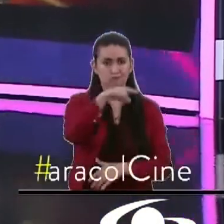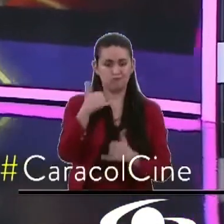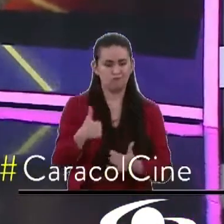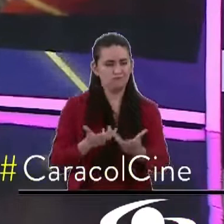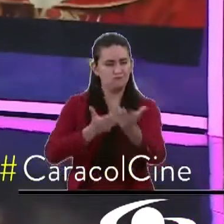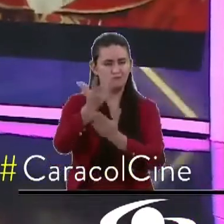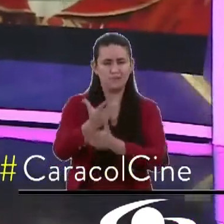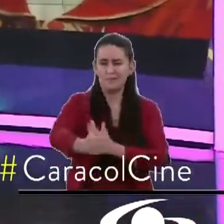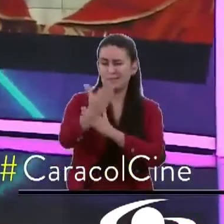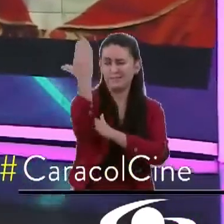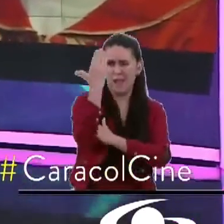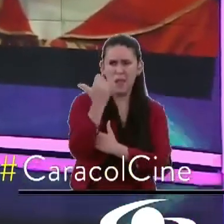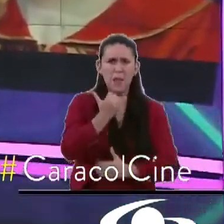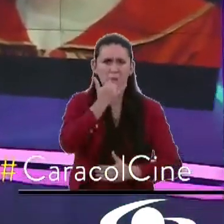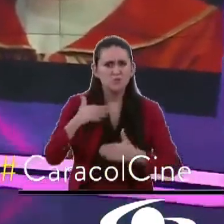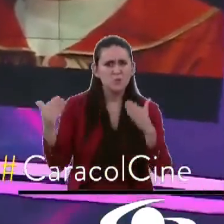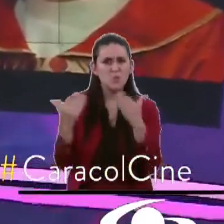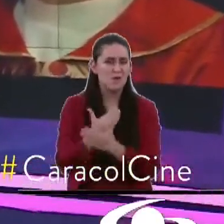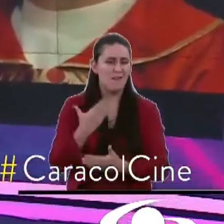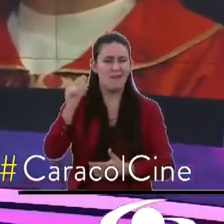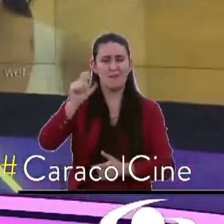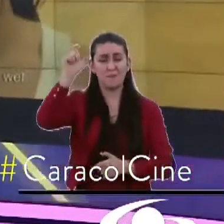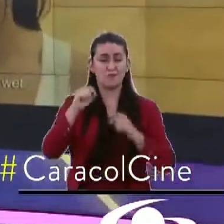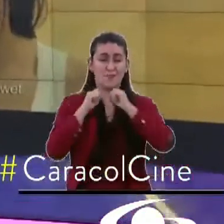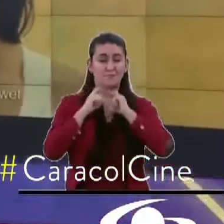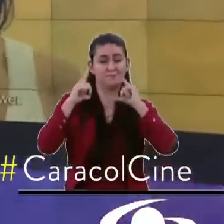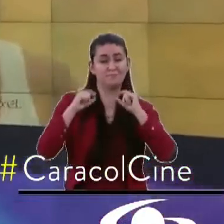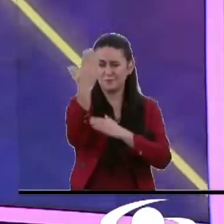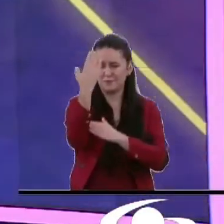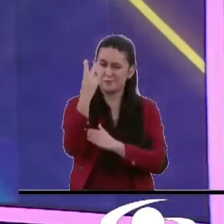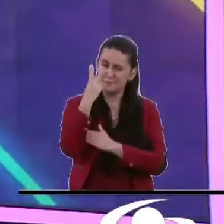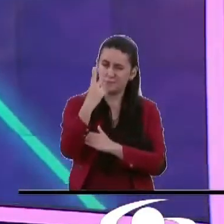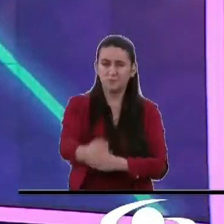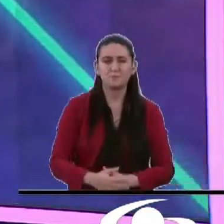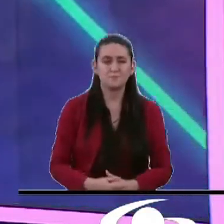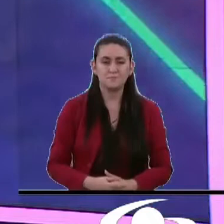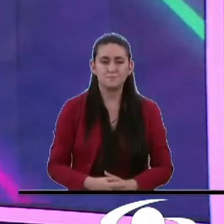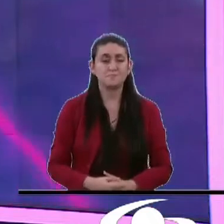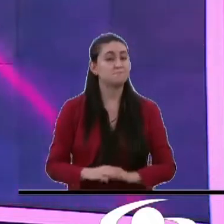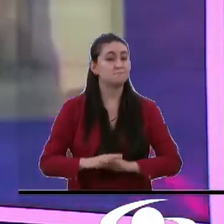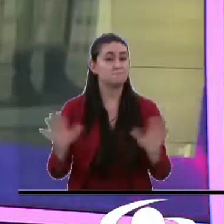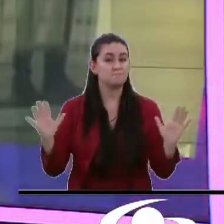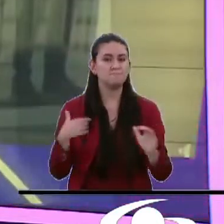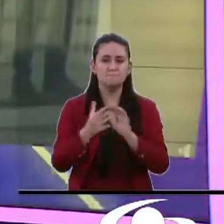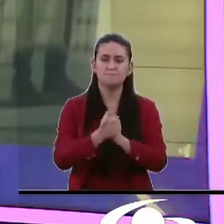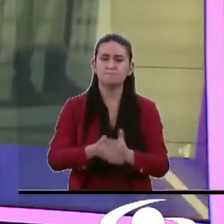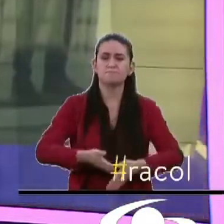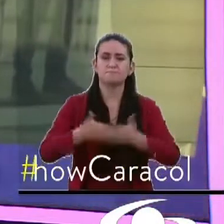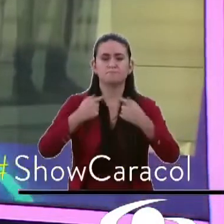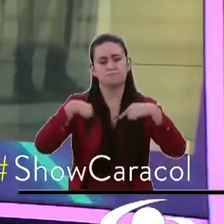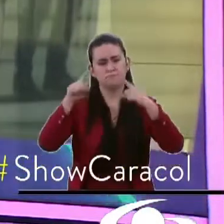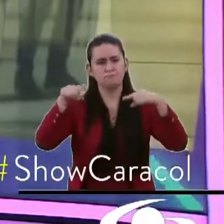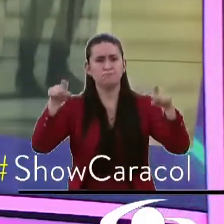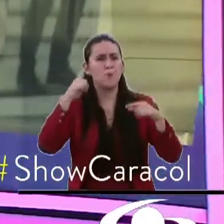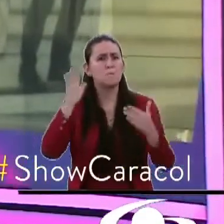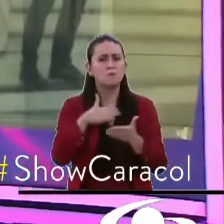del cine y la actualidad del séptimo arte con nuestro cine fanático Luis Carlos Rueda. Y me despido con el concierto de música sacra